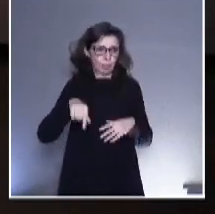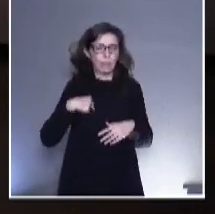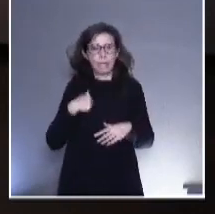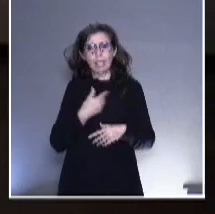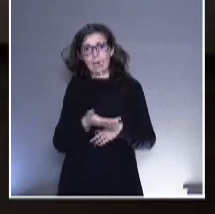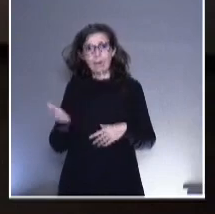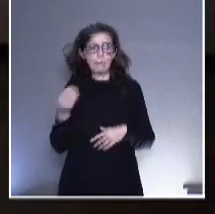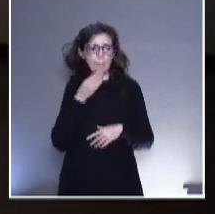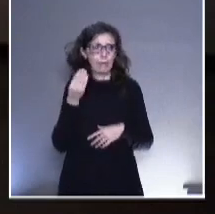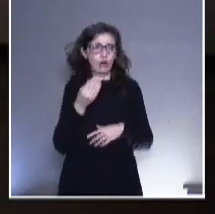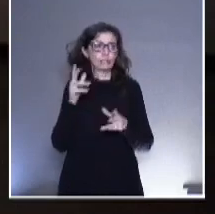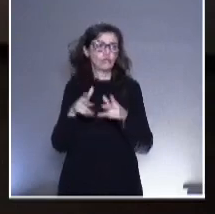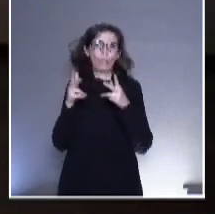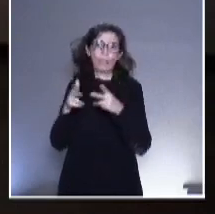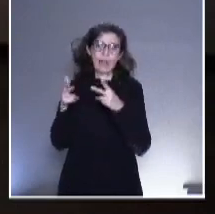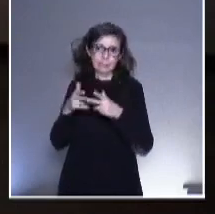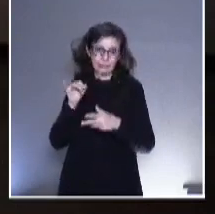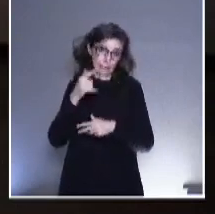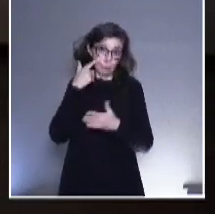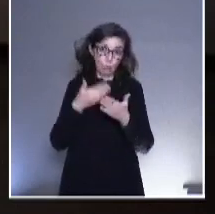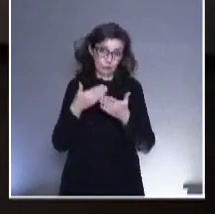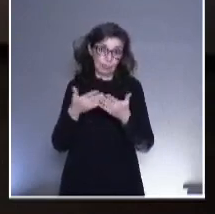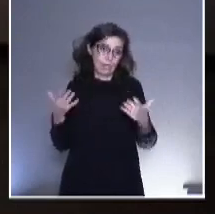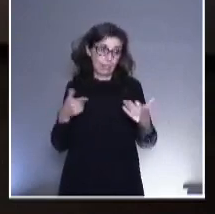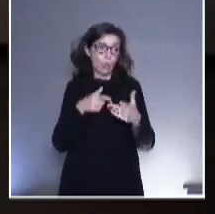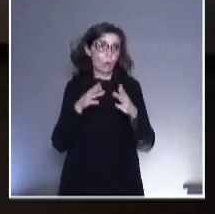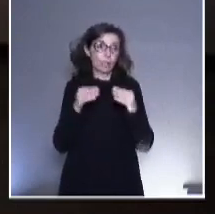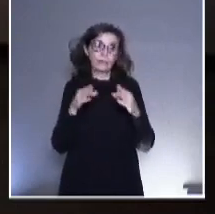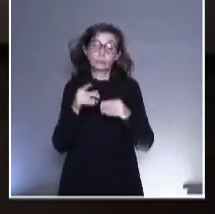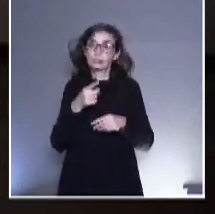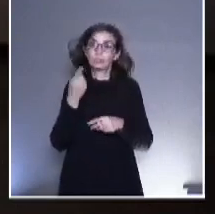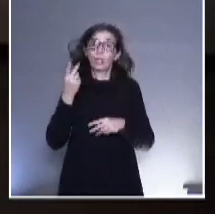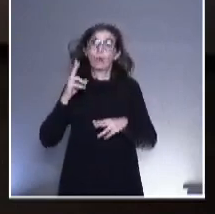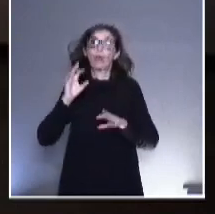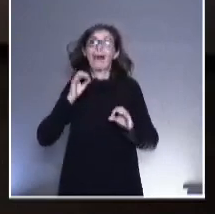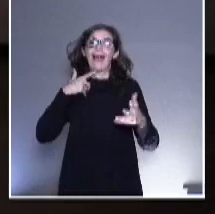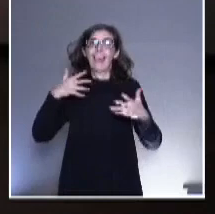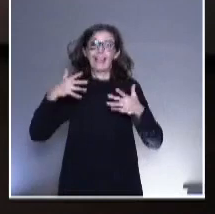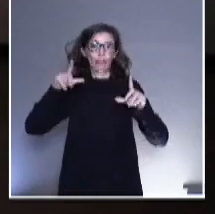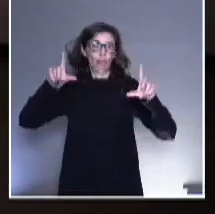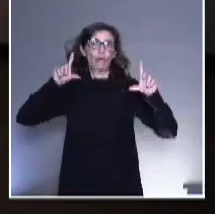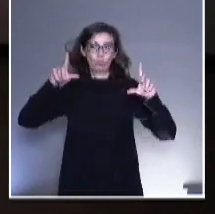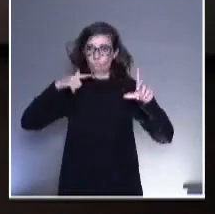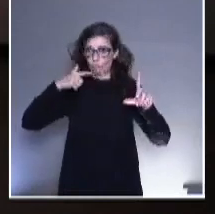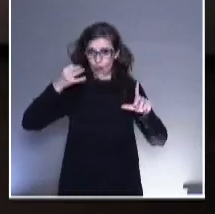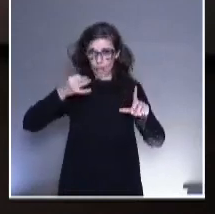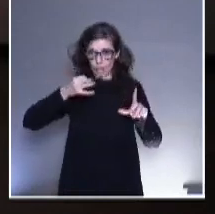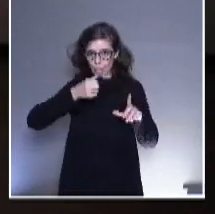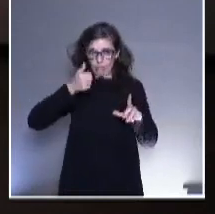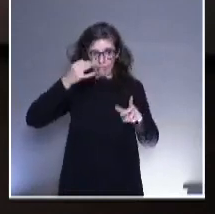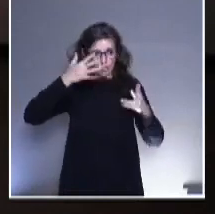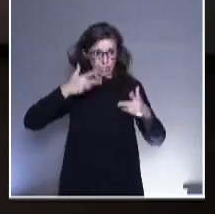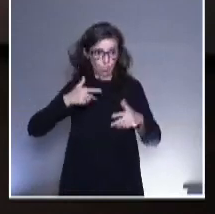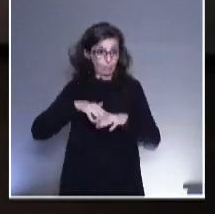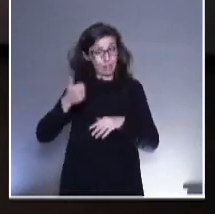queremos mejoras sociales y muestra que la universidad es un actor social del primer orden con el que hay que contar. Para